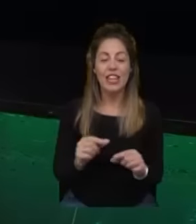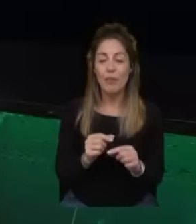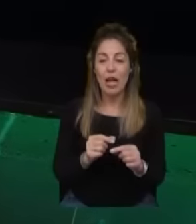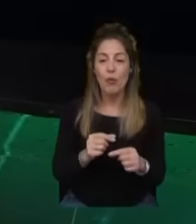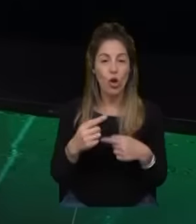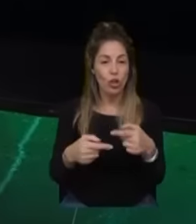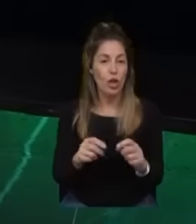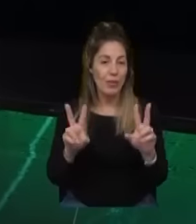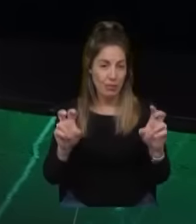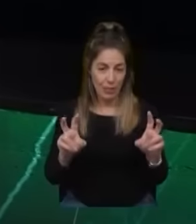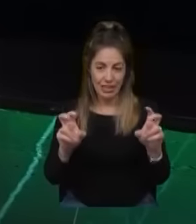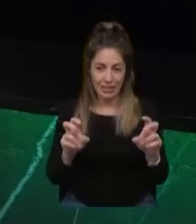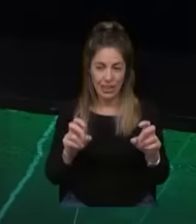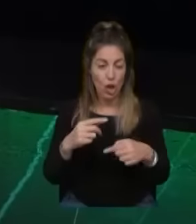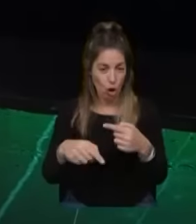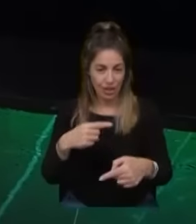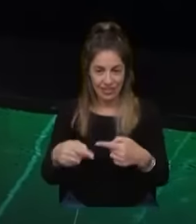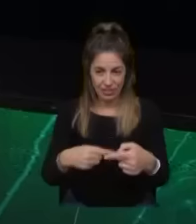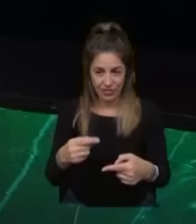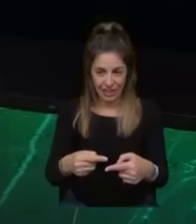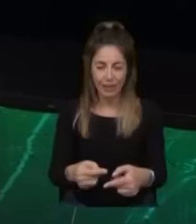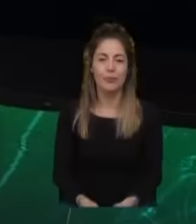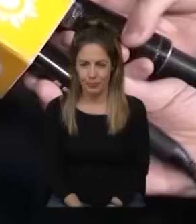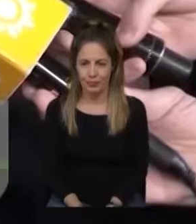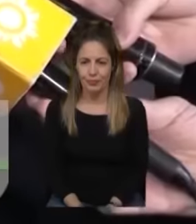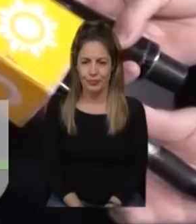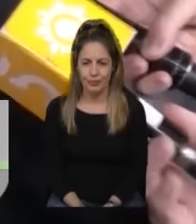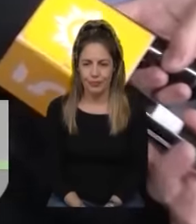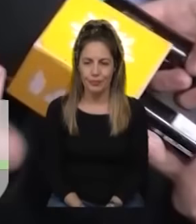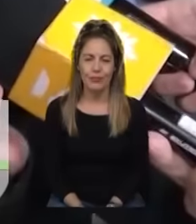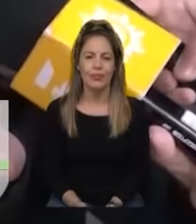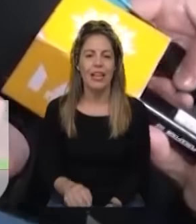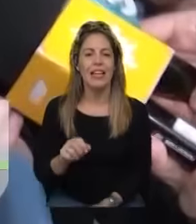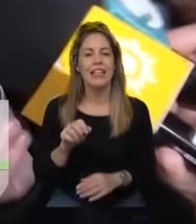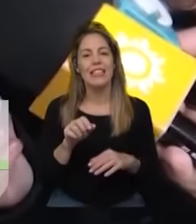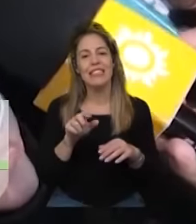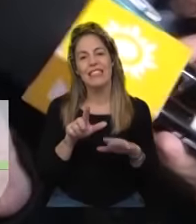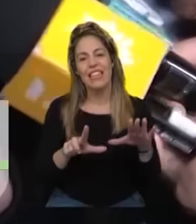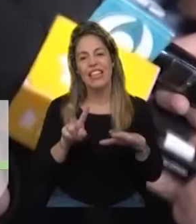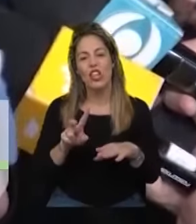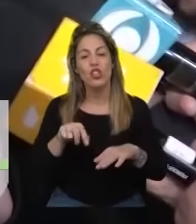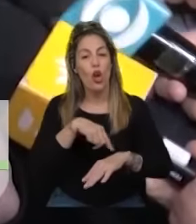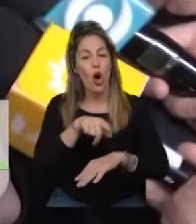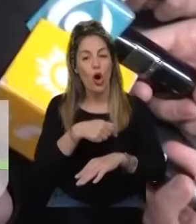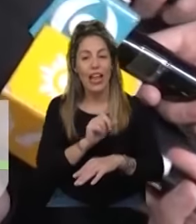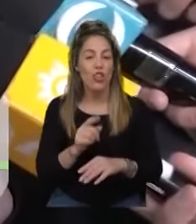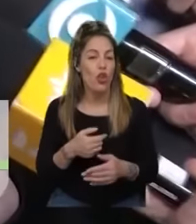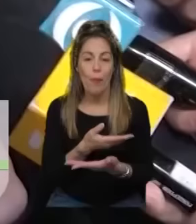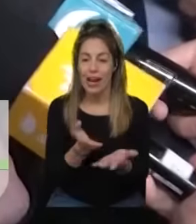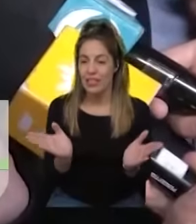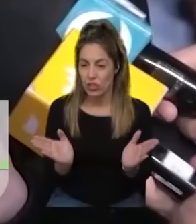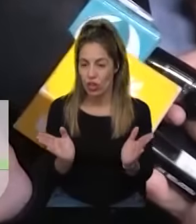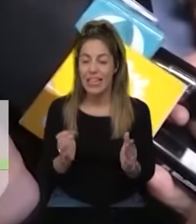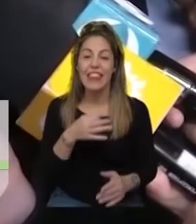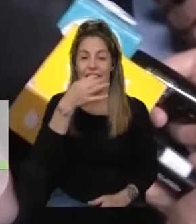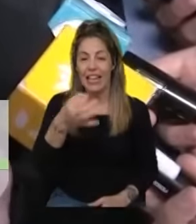con los principales titulares y lo que se viene a continuación en nuestra pantalla. Que pasen bien. Tras 72 horas sin apariciones públicas y declarar que estaba al